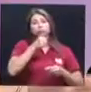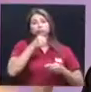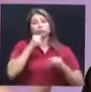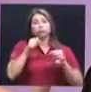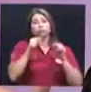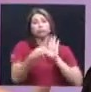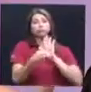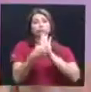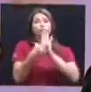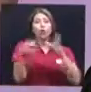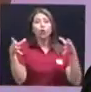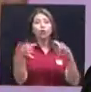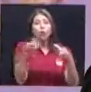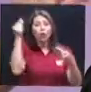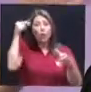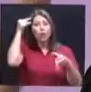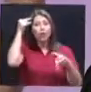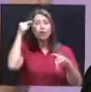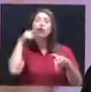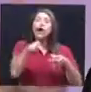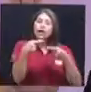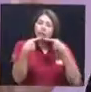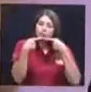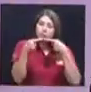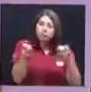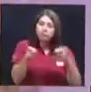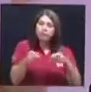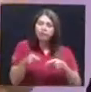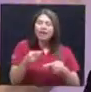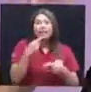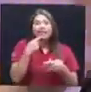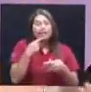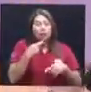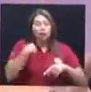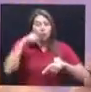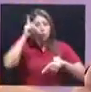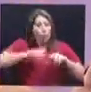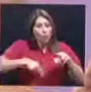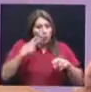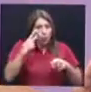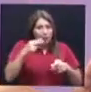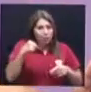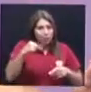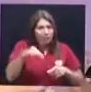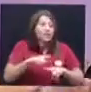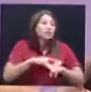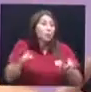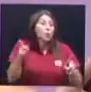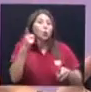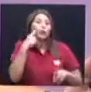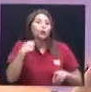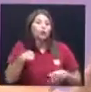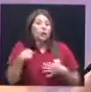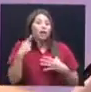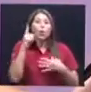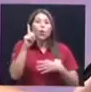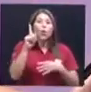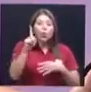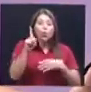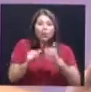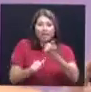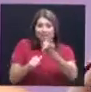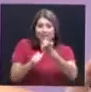manifestó en que según lo que porque no he podido ver las noticias y según lo que nos dijo uno de los